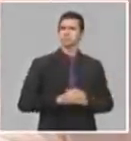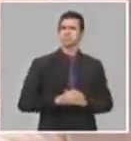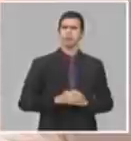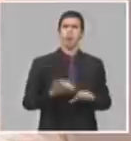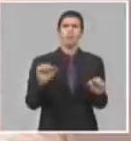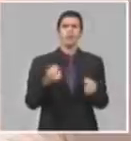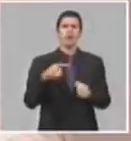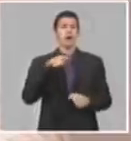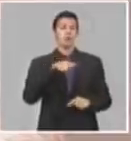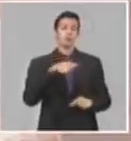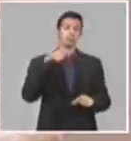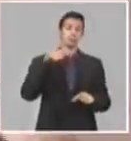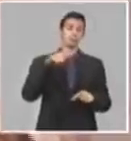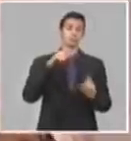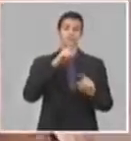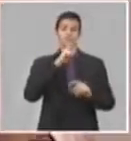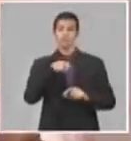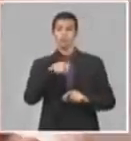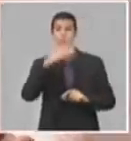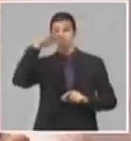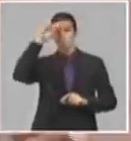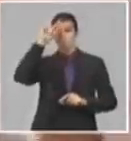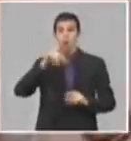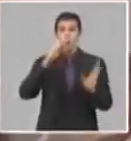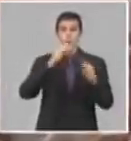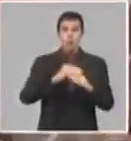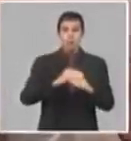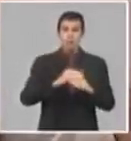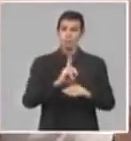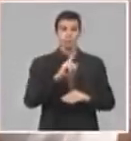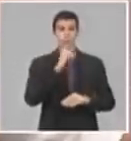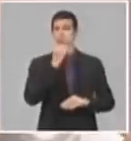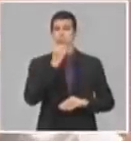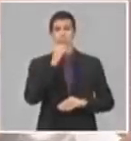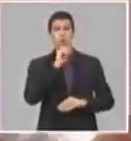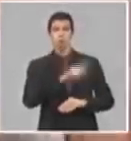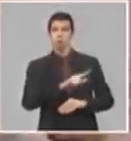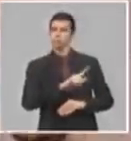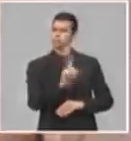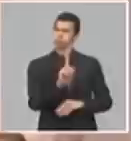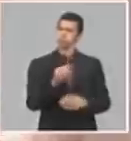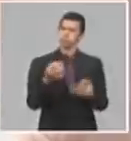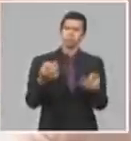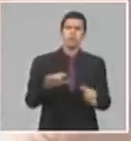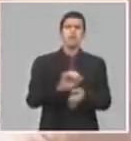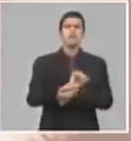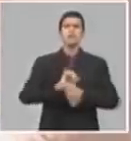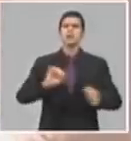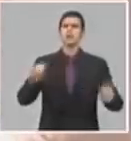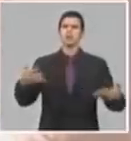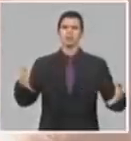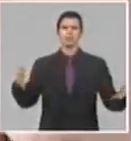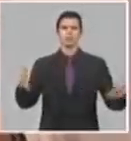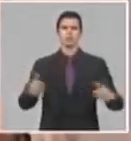se exceptúan de esto? Las sociedades mercantiles de capital totalmente cubano y las empresas estatales,